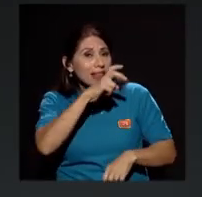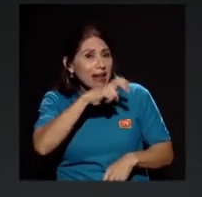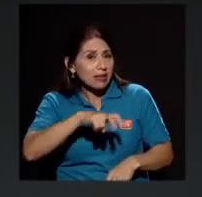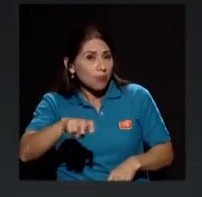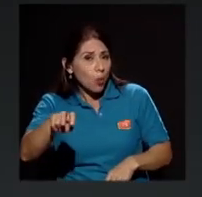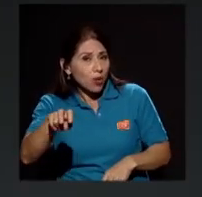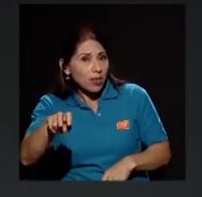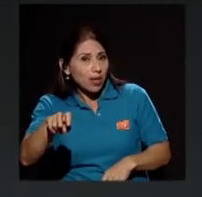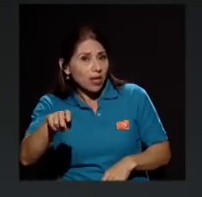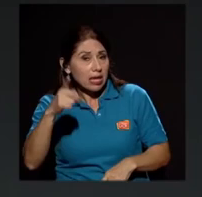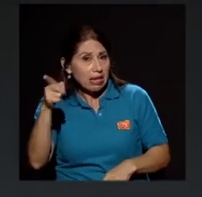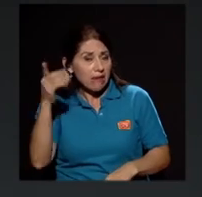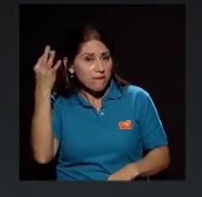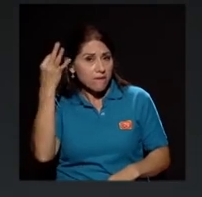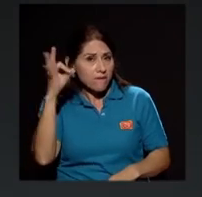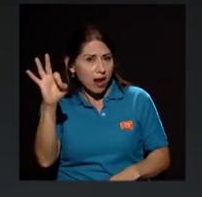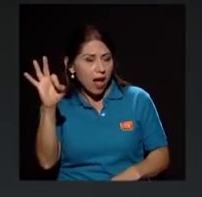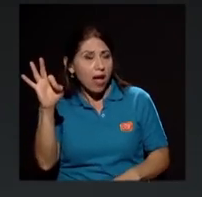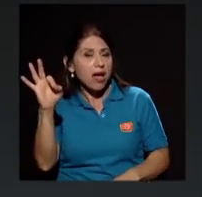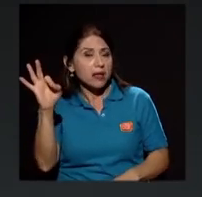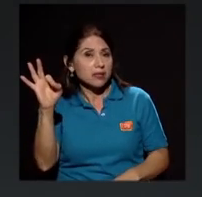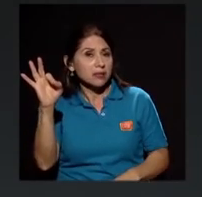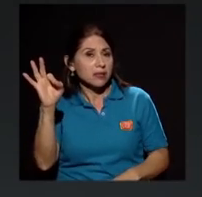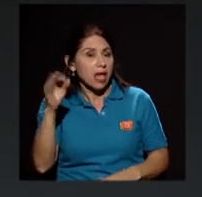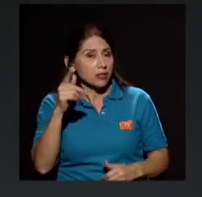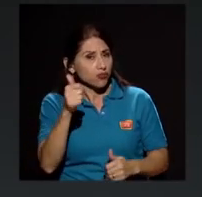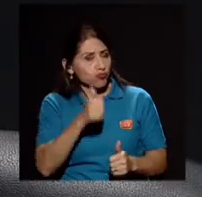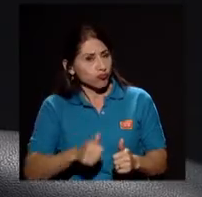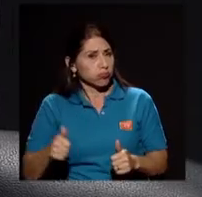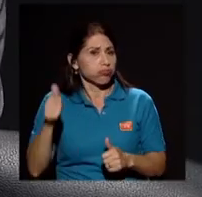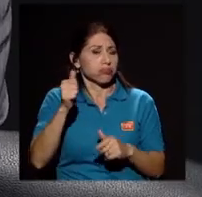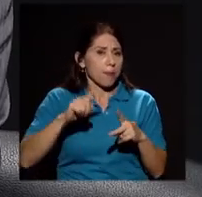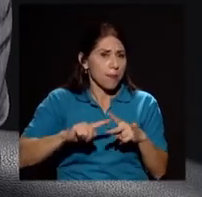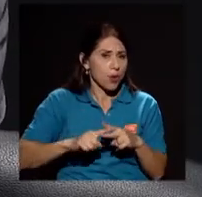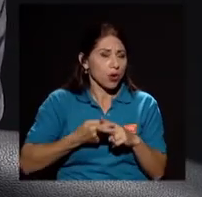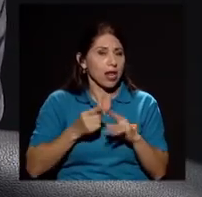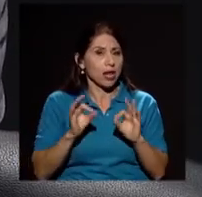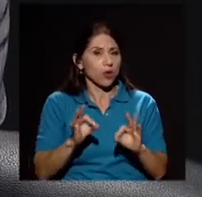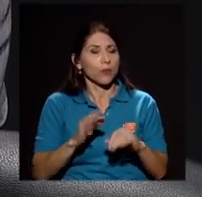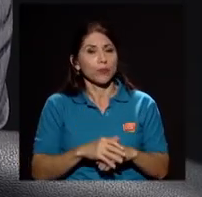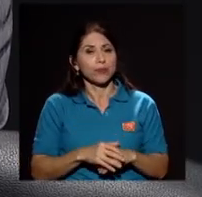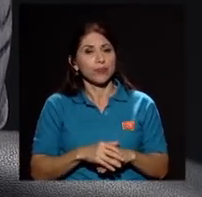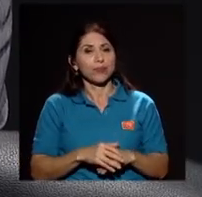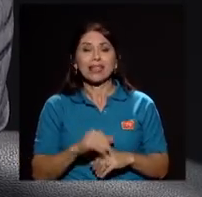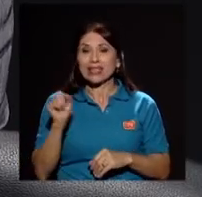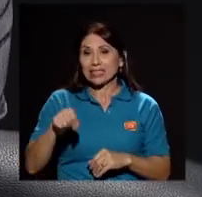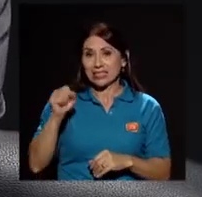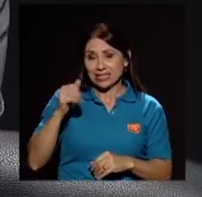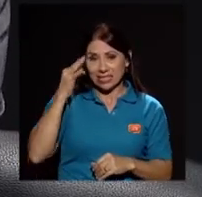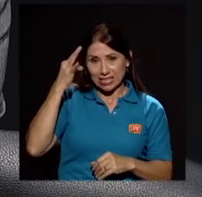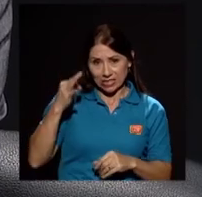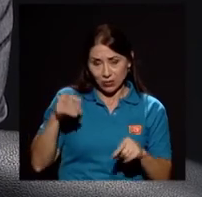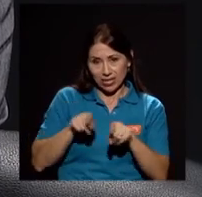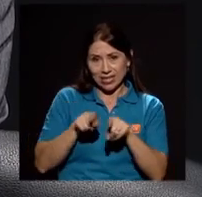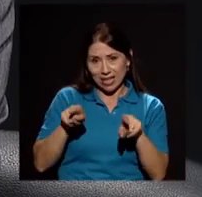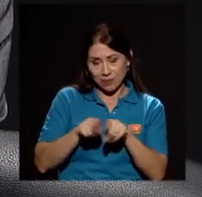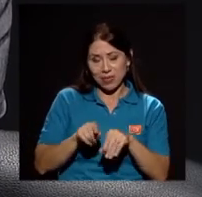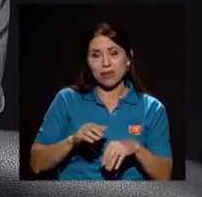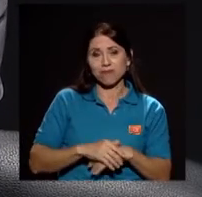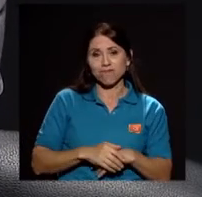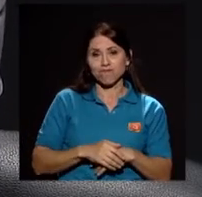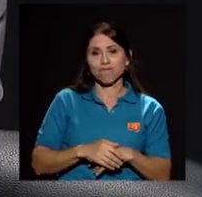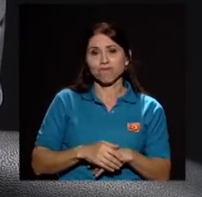en francia me parece pionero sí claro que también la movilidad urbana